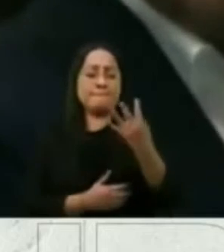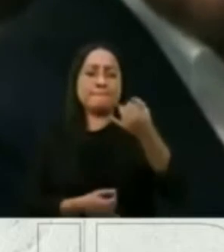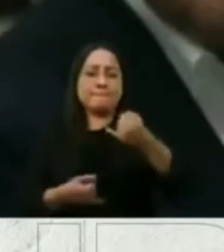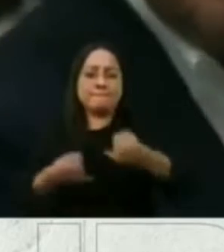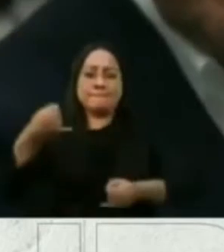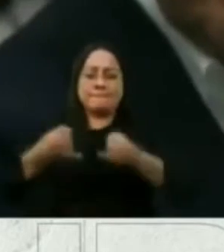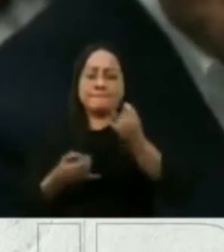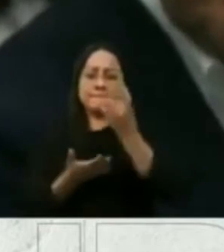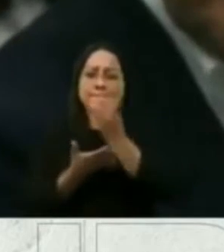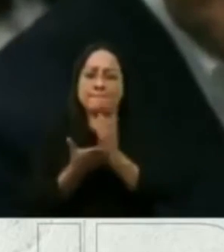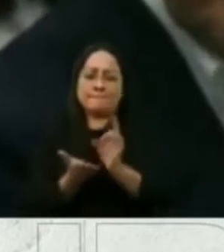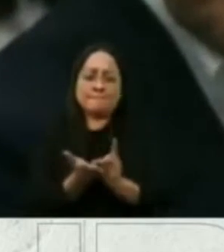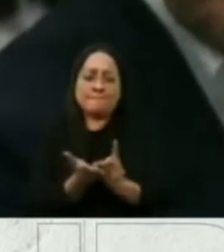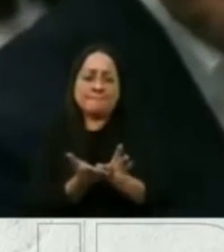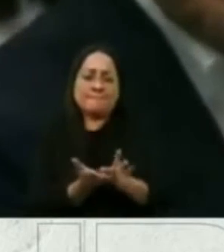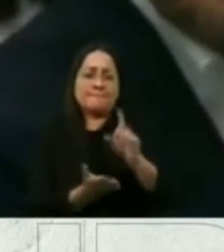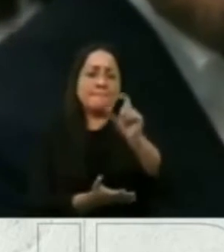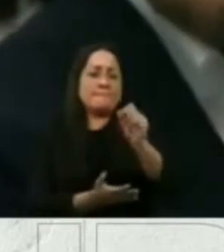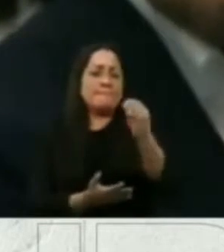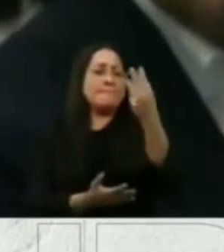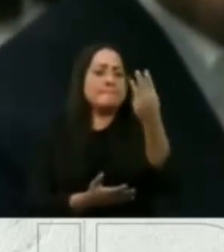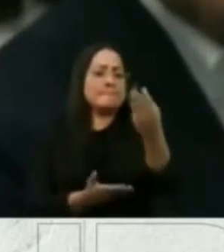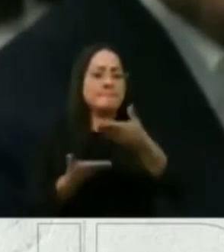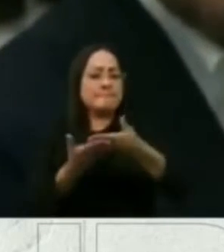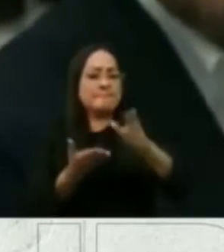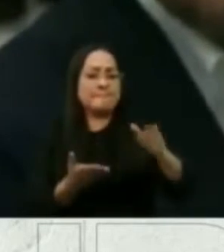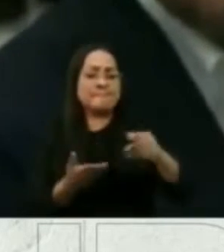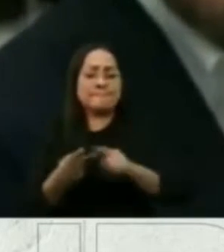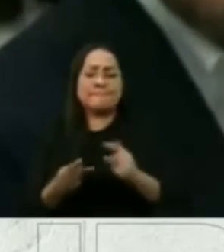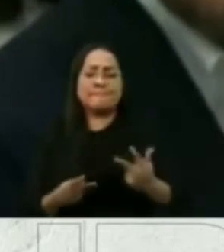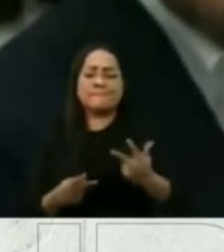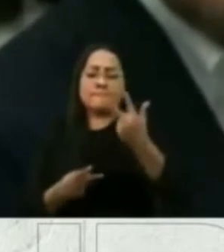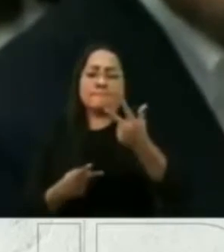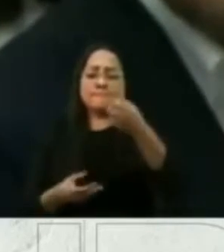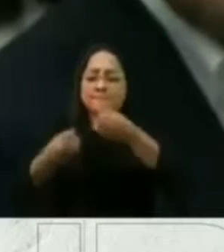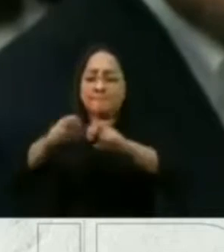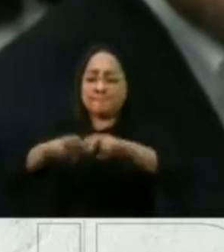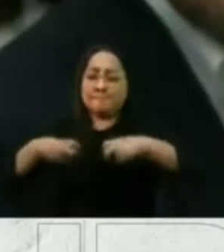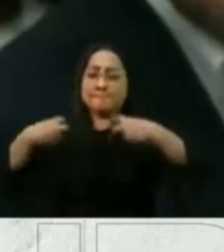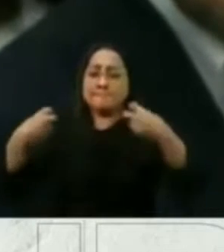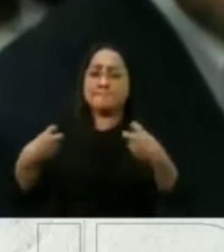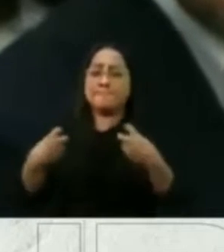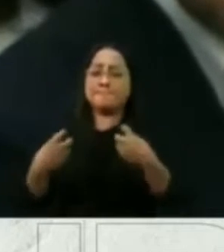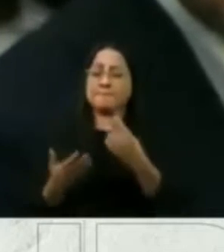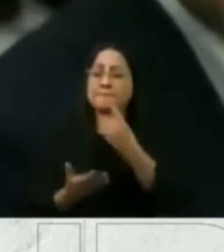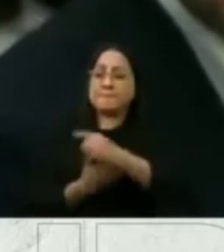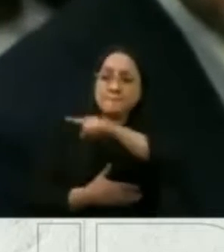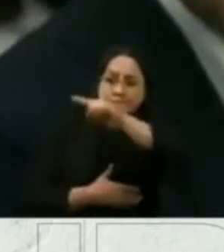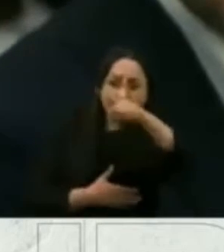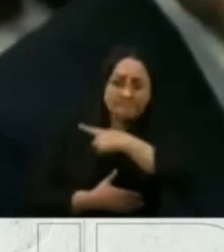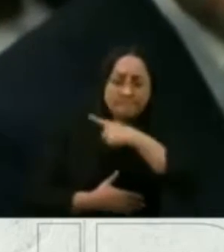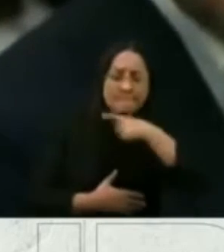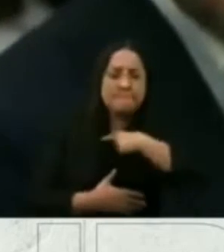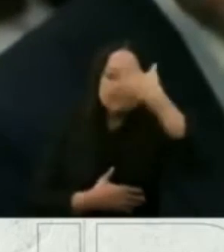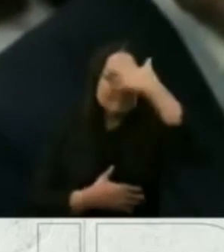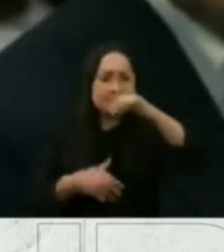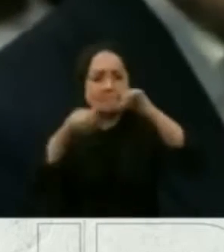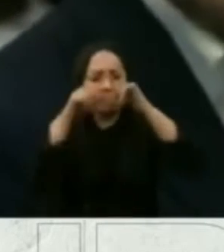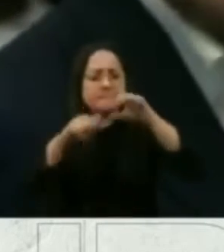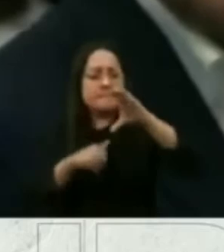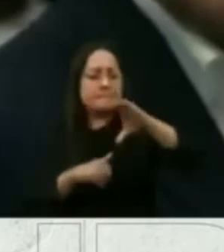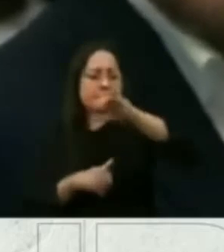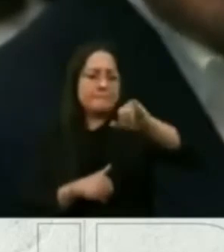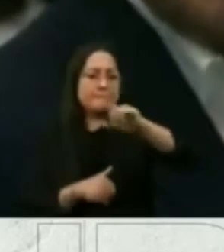sido destituidos 23 jueces y 8 magistrados. Repito el dato, que lo escuche el Consejo de la Judicatura